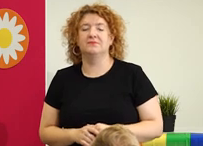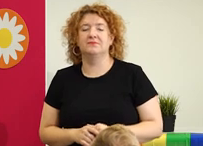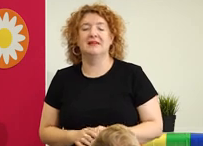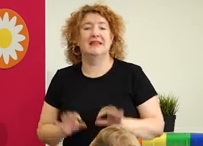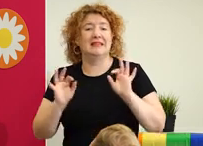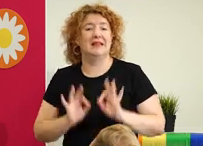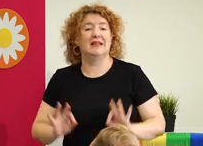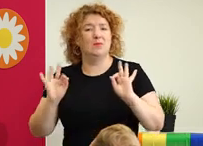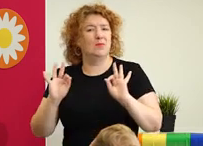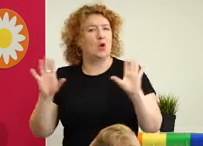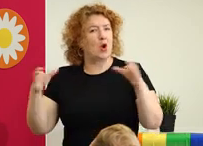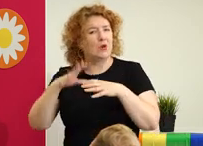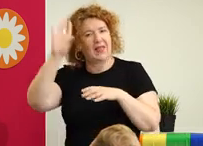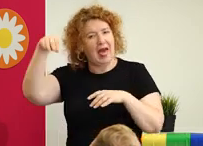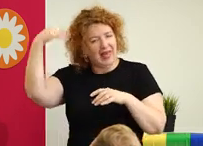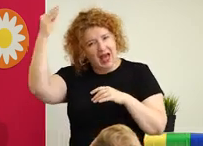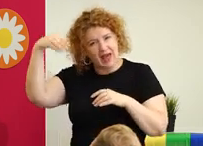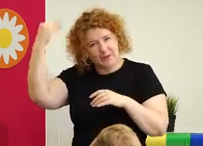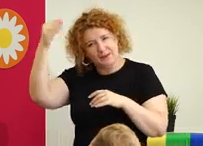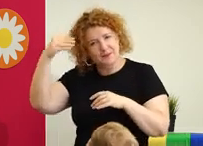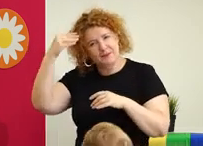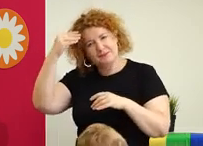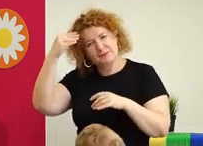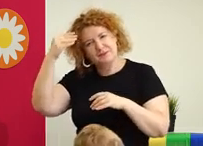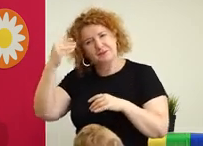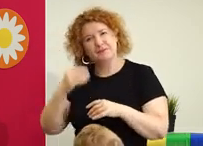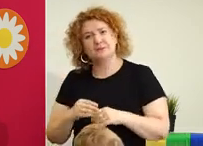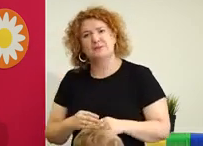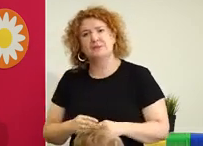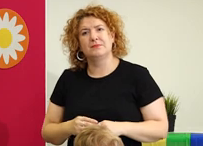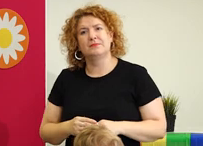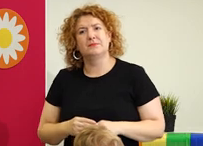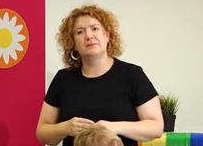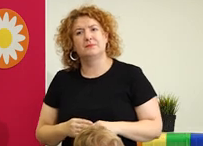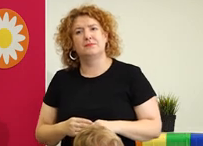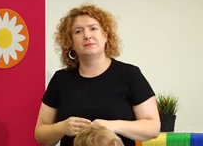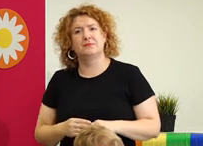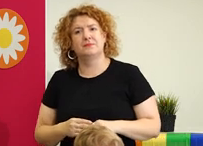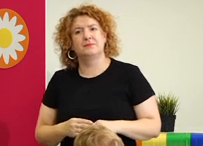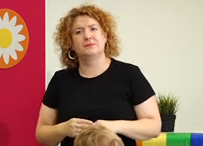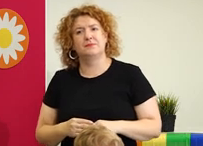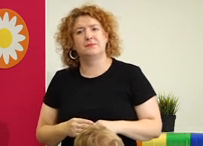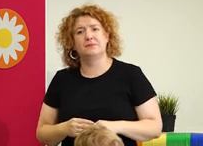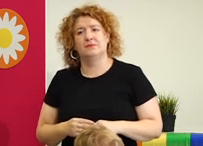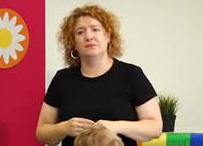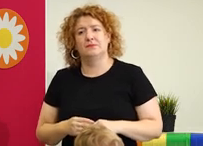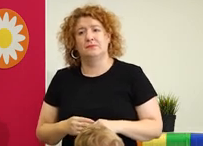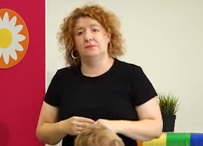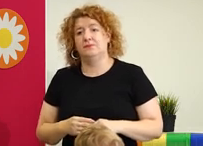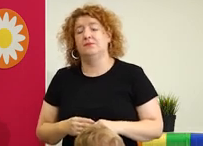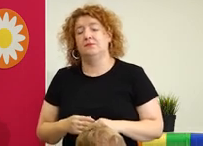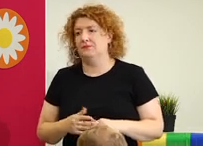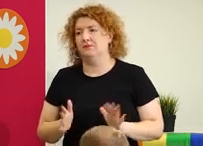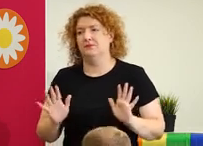en la comunidad árabe no creo que, y lo que seguimos diciendo, que